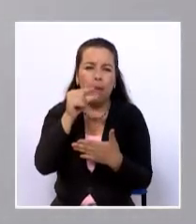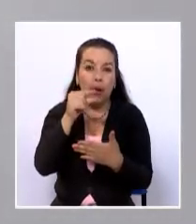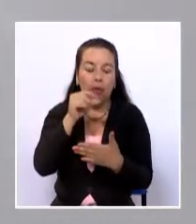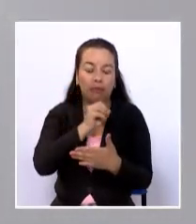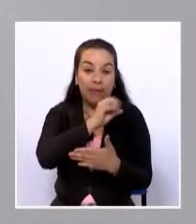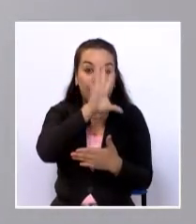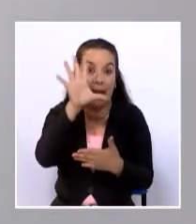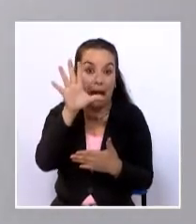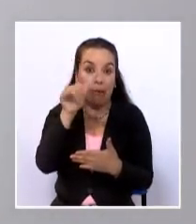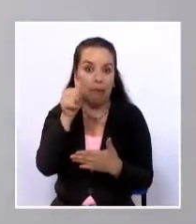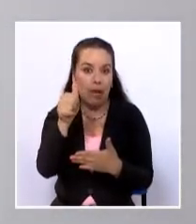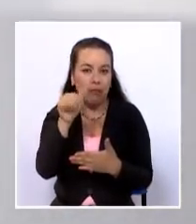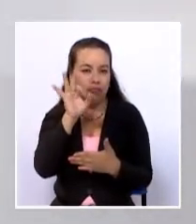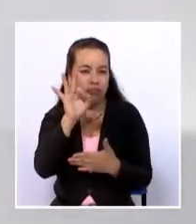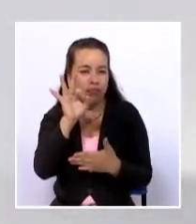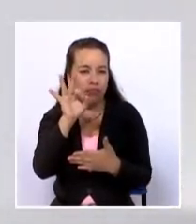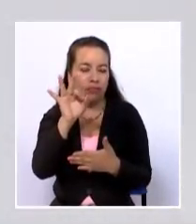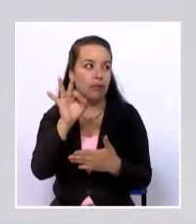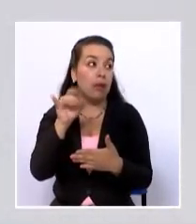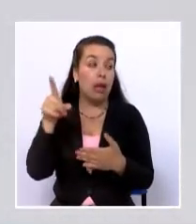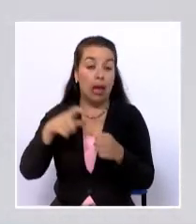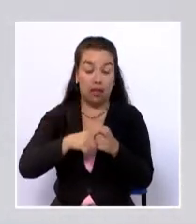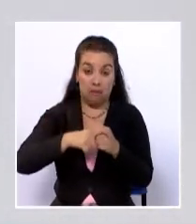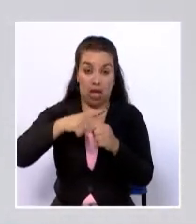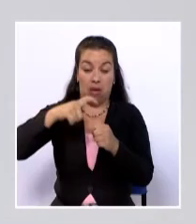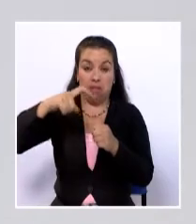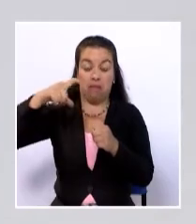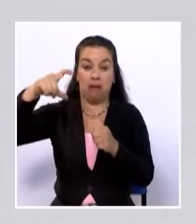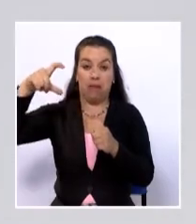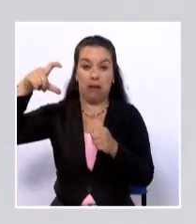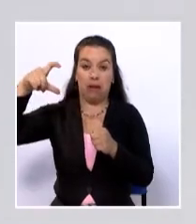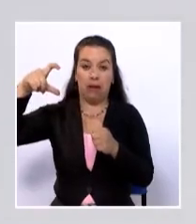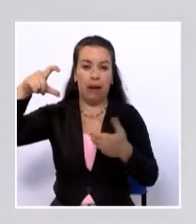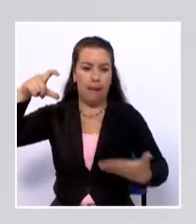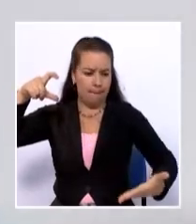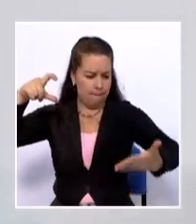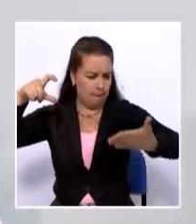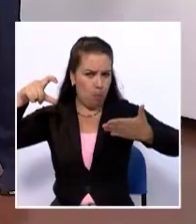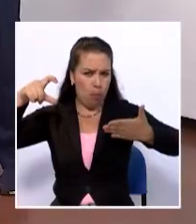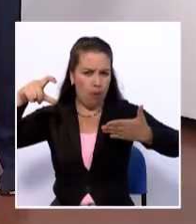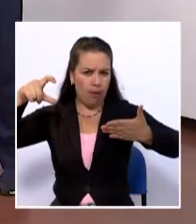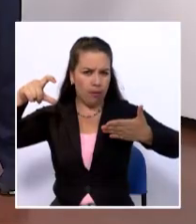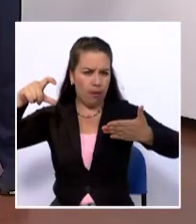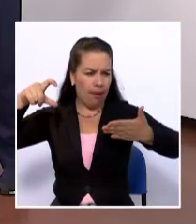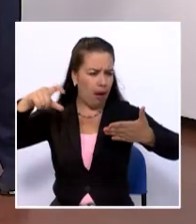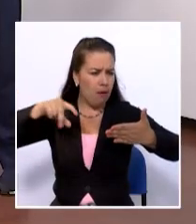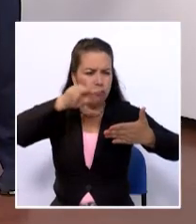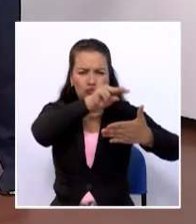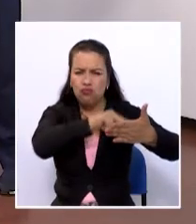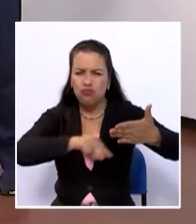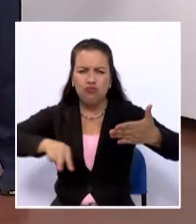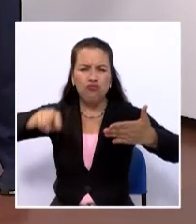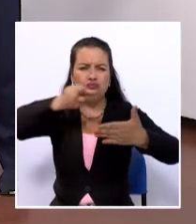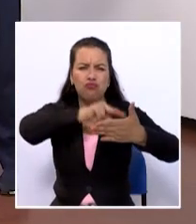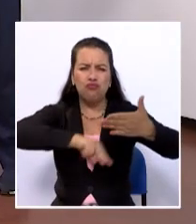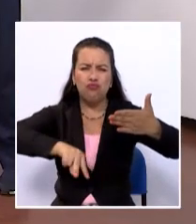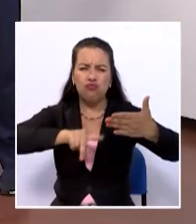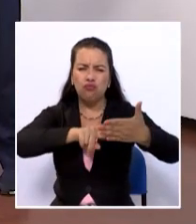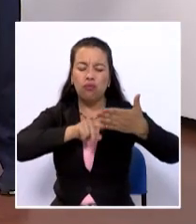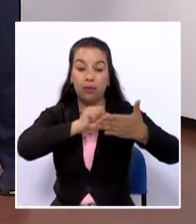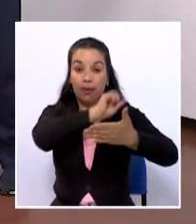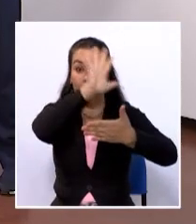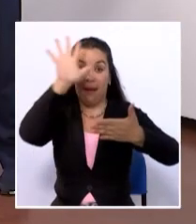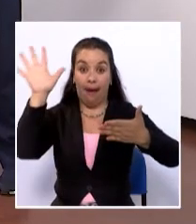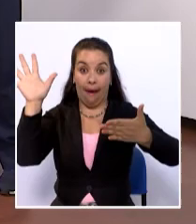imagen si entonces éste tiene alta frecuencia que me deja ver las estructuras superficiales pero me las dejan muy bien